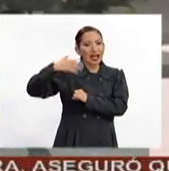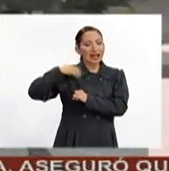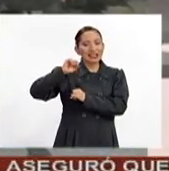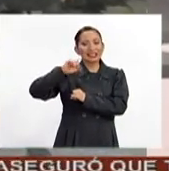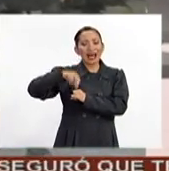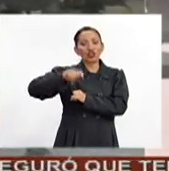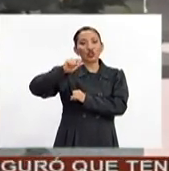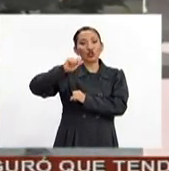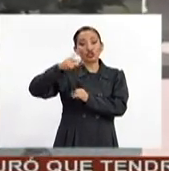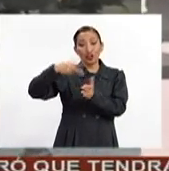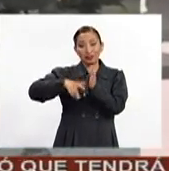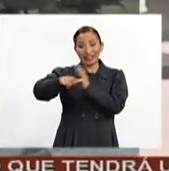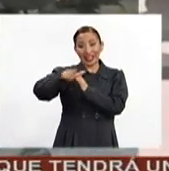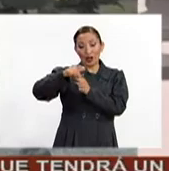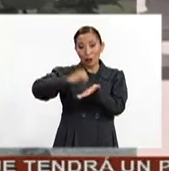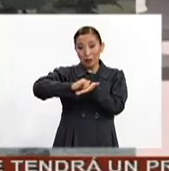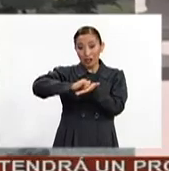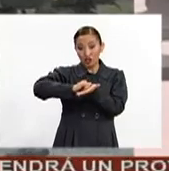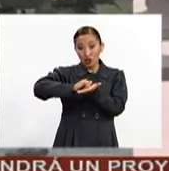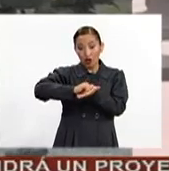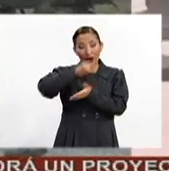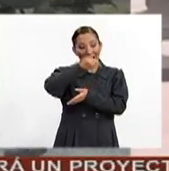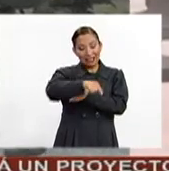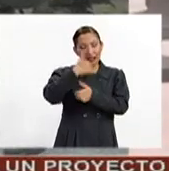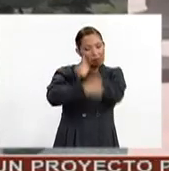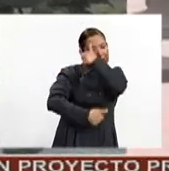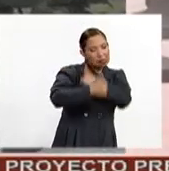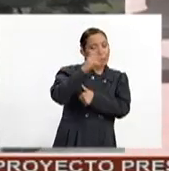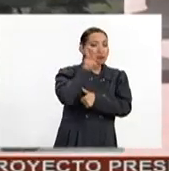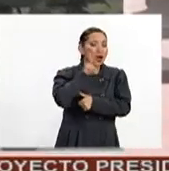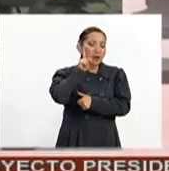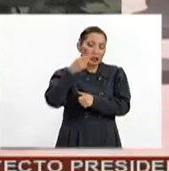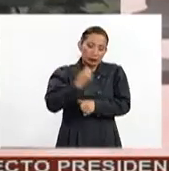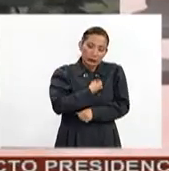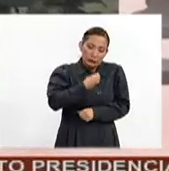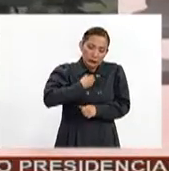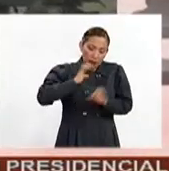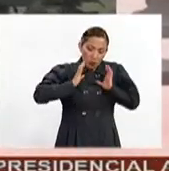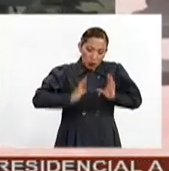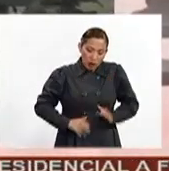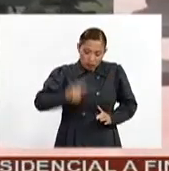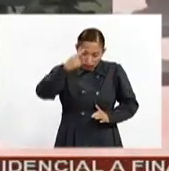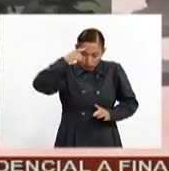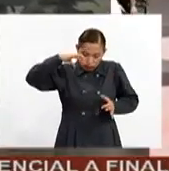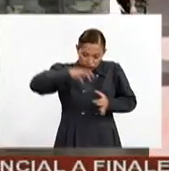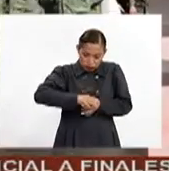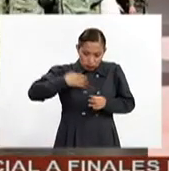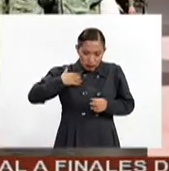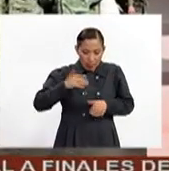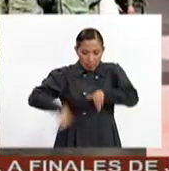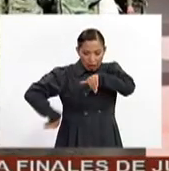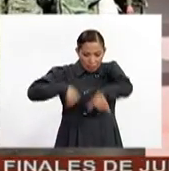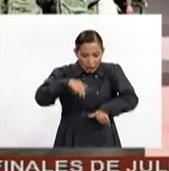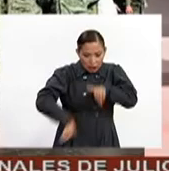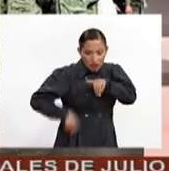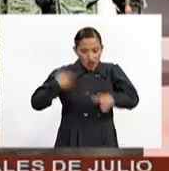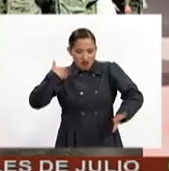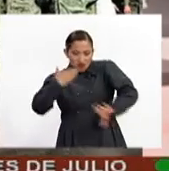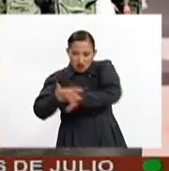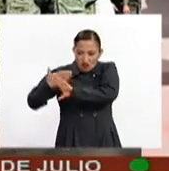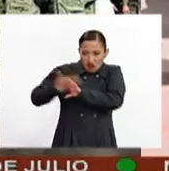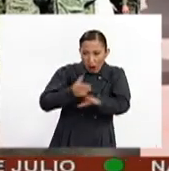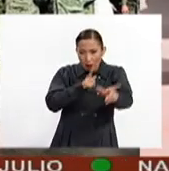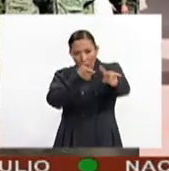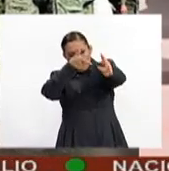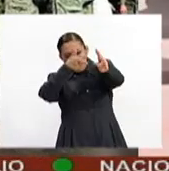Santurce 2017 en Nueva York. Dicho torneo puso a prueba la resistencia física y mental en las disciplinas de natación de combate, tiro con